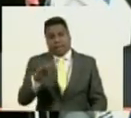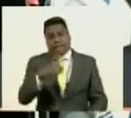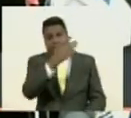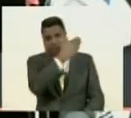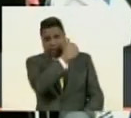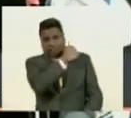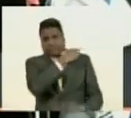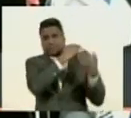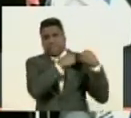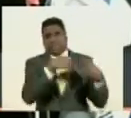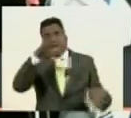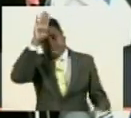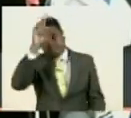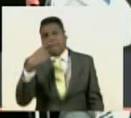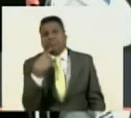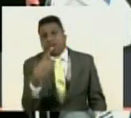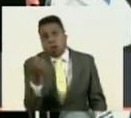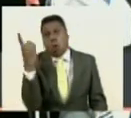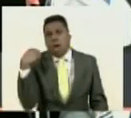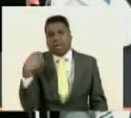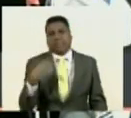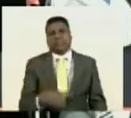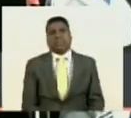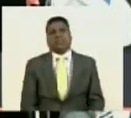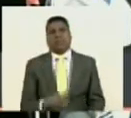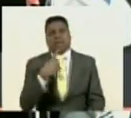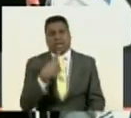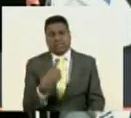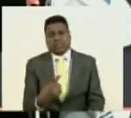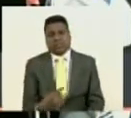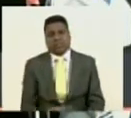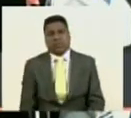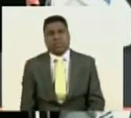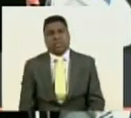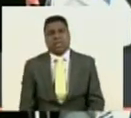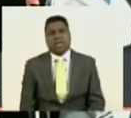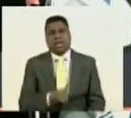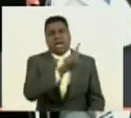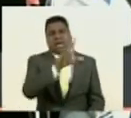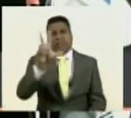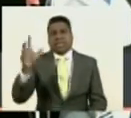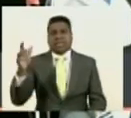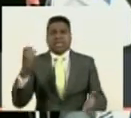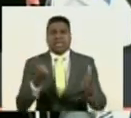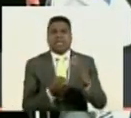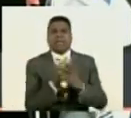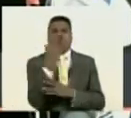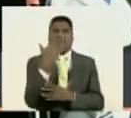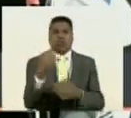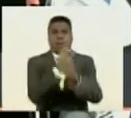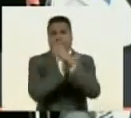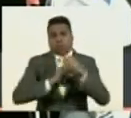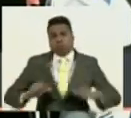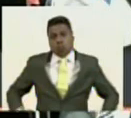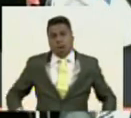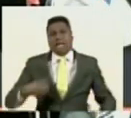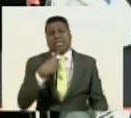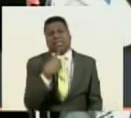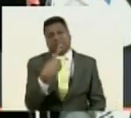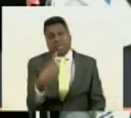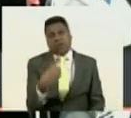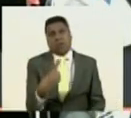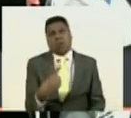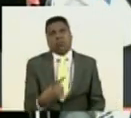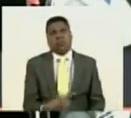y últimamente en sus declaraciones dadas el 13 de mayo en Portugal, él señaló que